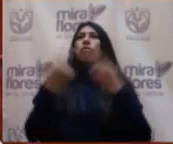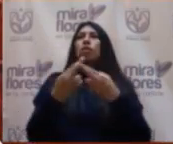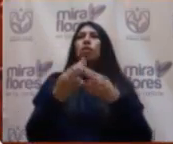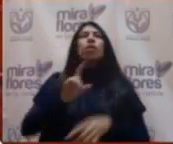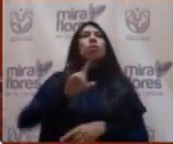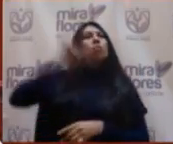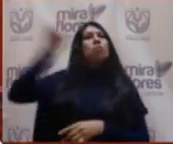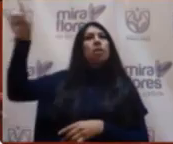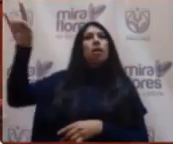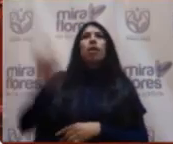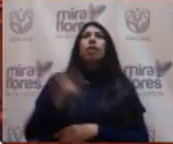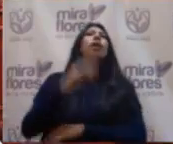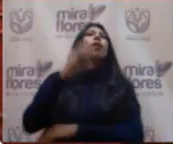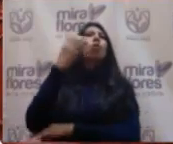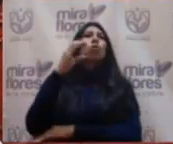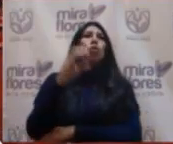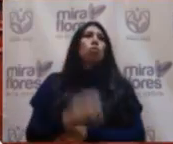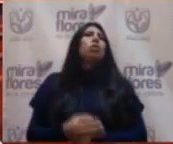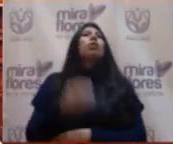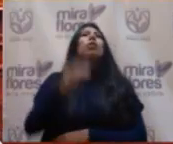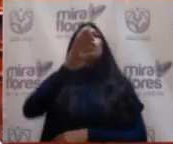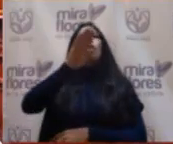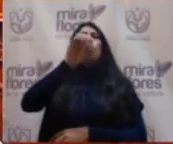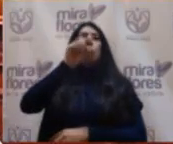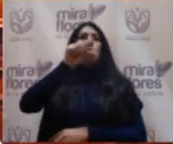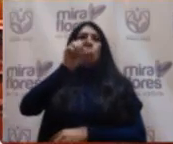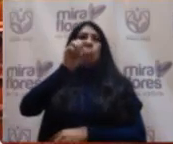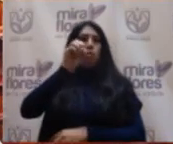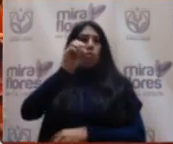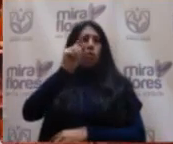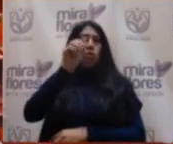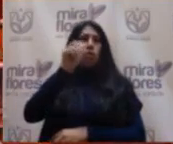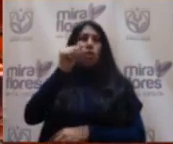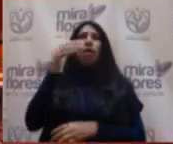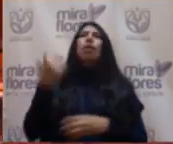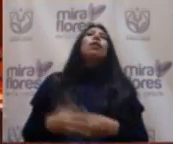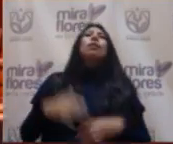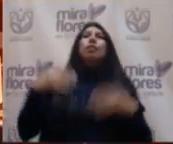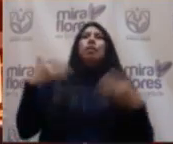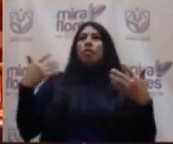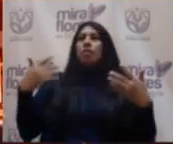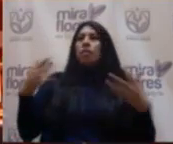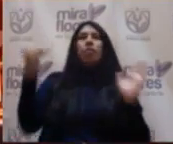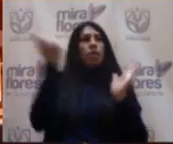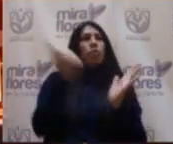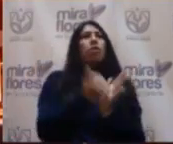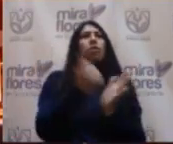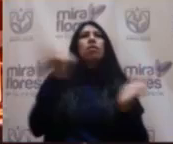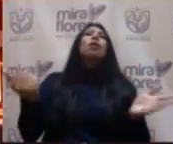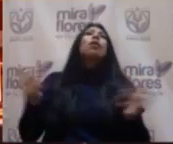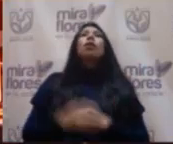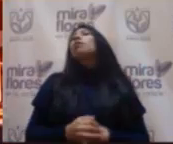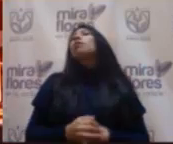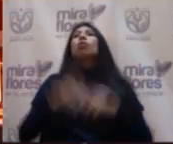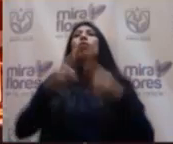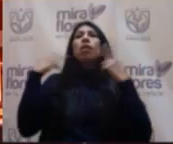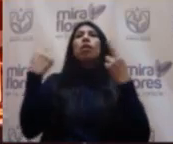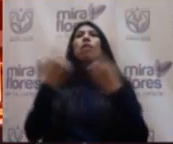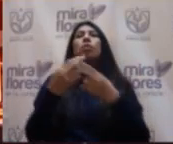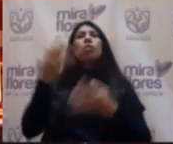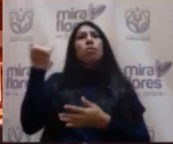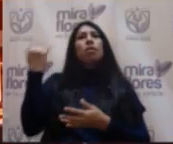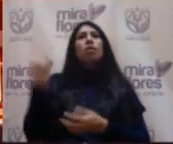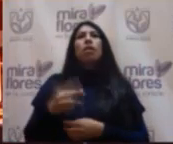Bogotá, viaje que fue digamos, autorizado por el consejo la semana pasada, fue de lunes a miércoles, fue un